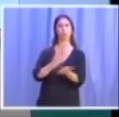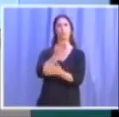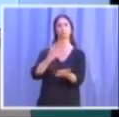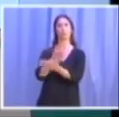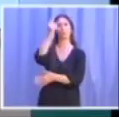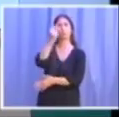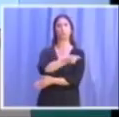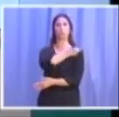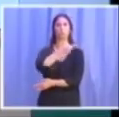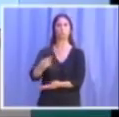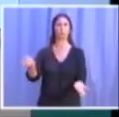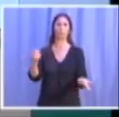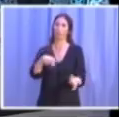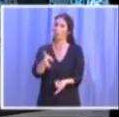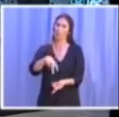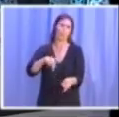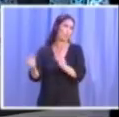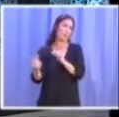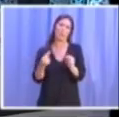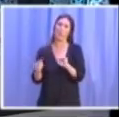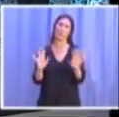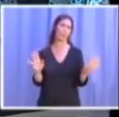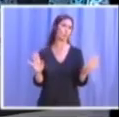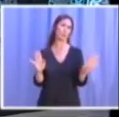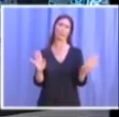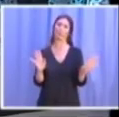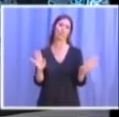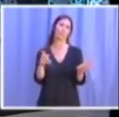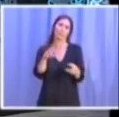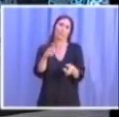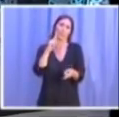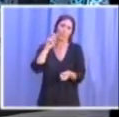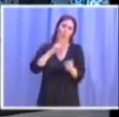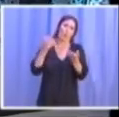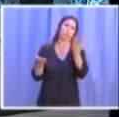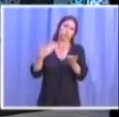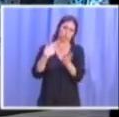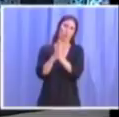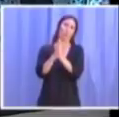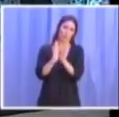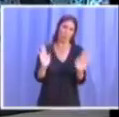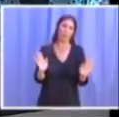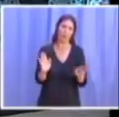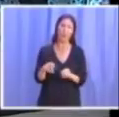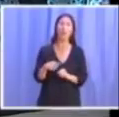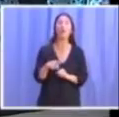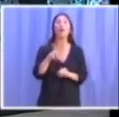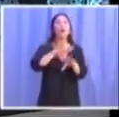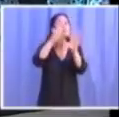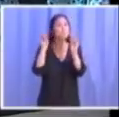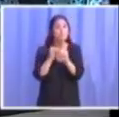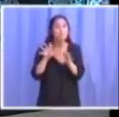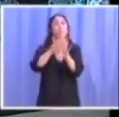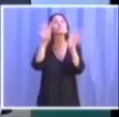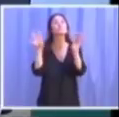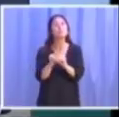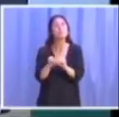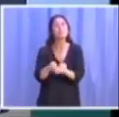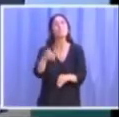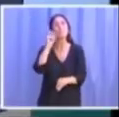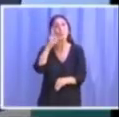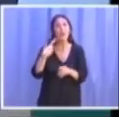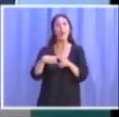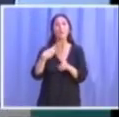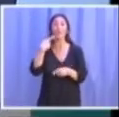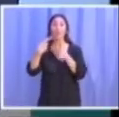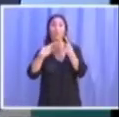numerosas ocasiones. Si no, esto no es debate nada más que para uno. O sea, usted equilibrado, se lo ruego. Usted en definitiva, una cosa es